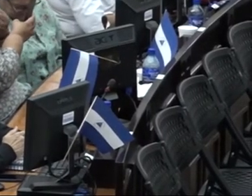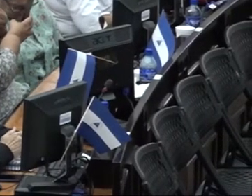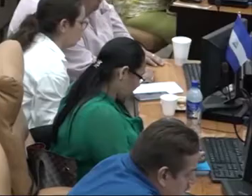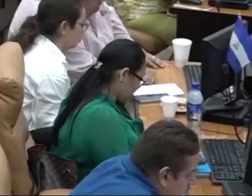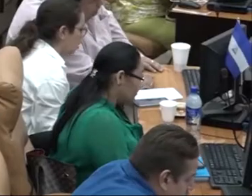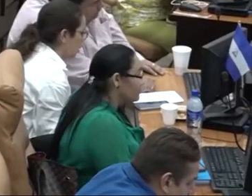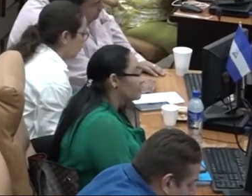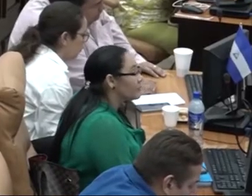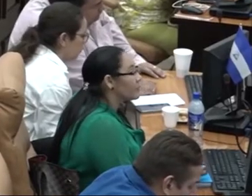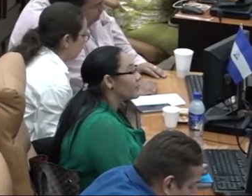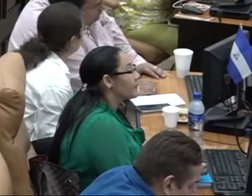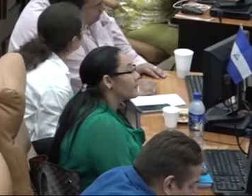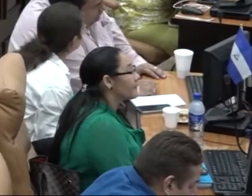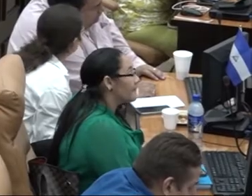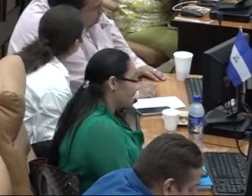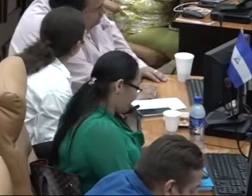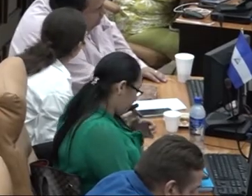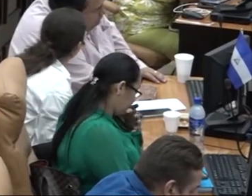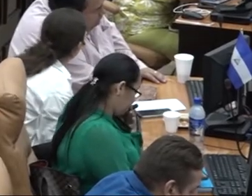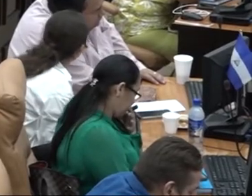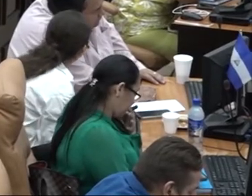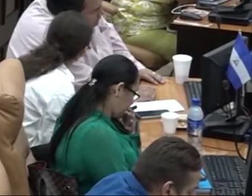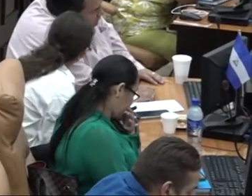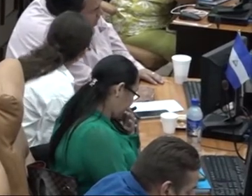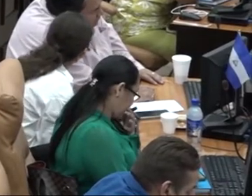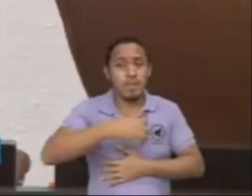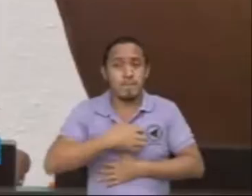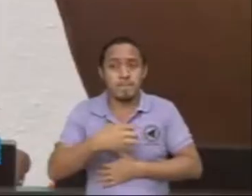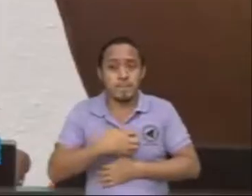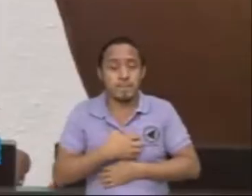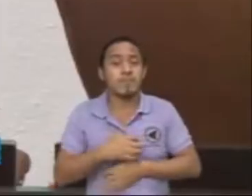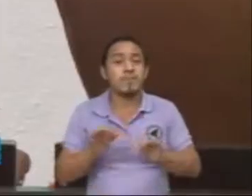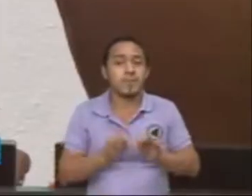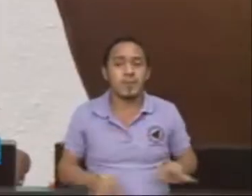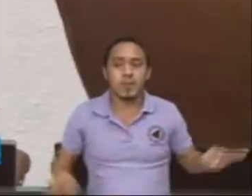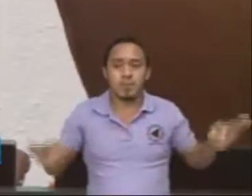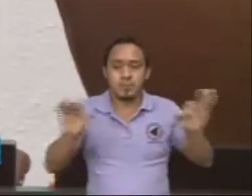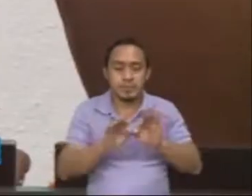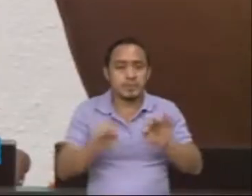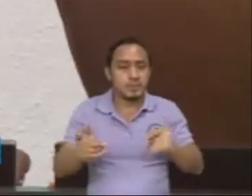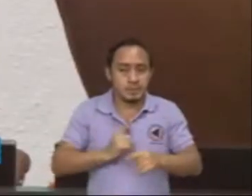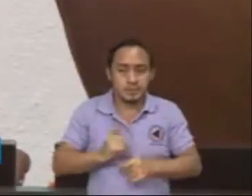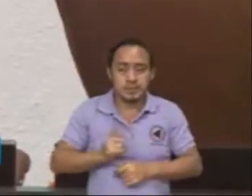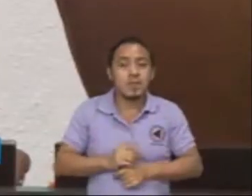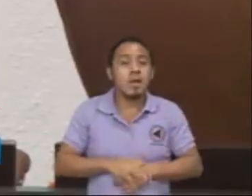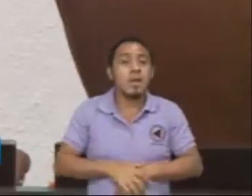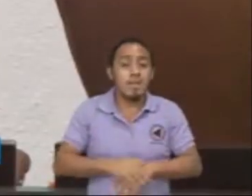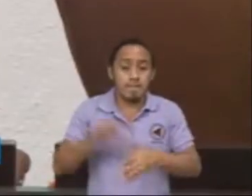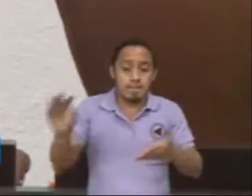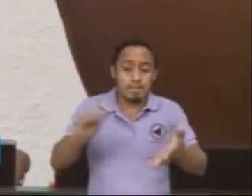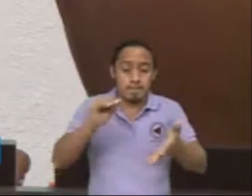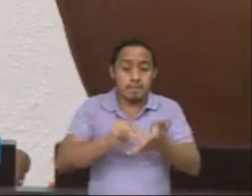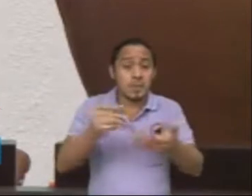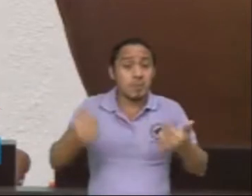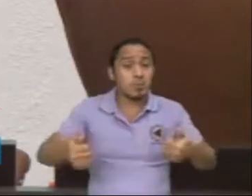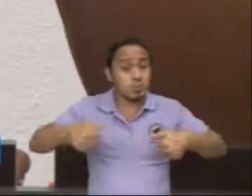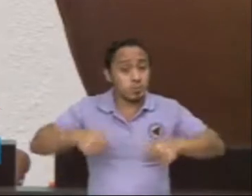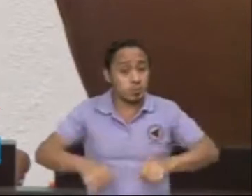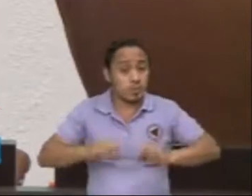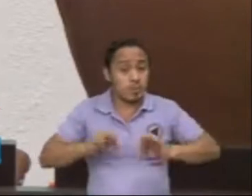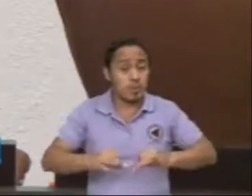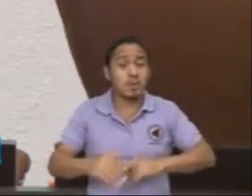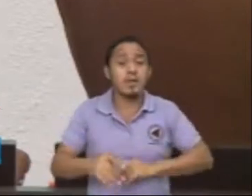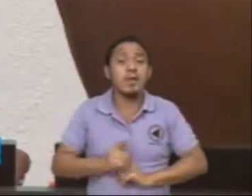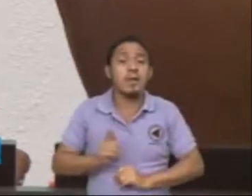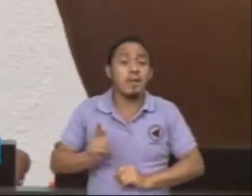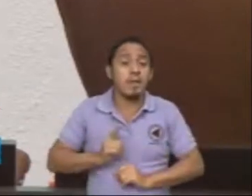unificación de ciertas reglas para el transporte aéreo internacional. De importancia contar con la adhesión a dicho convenio y